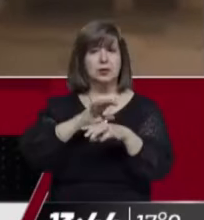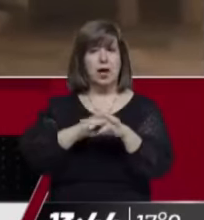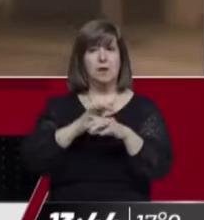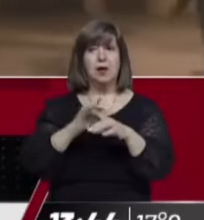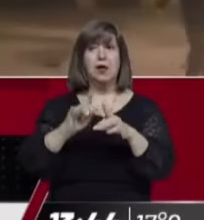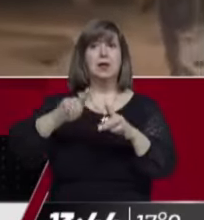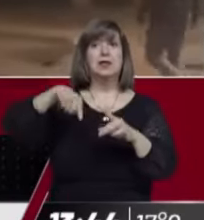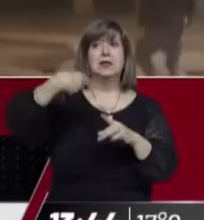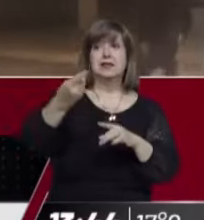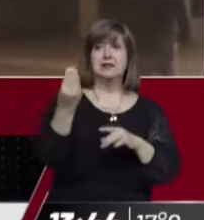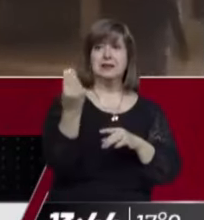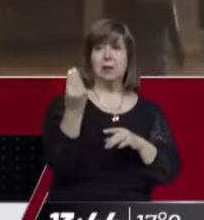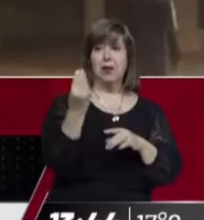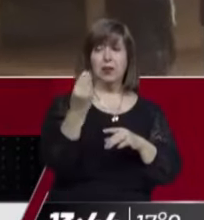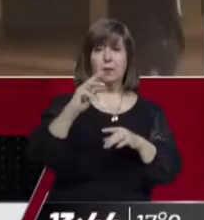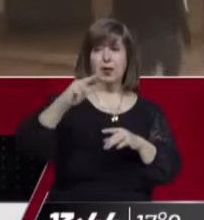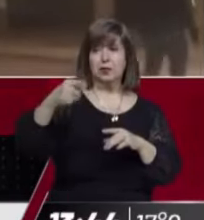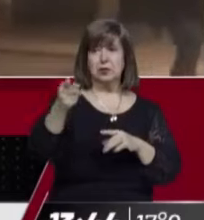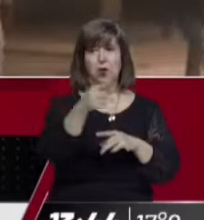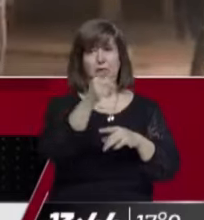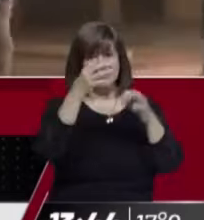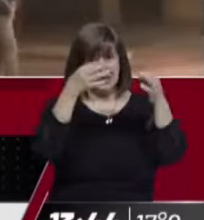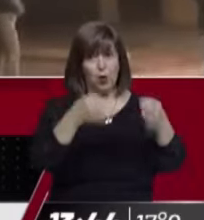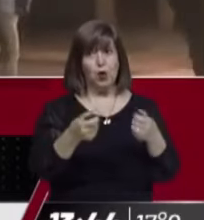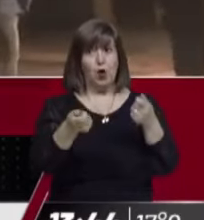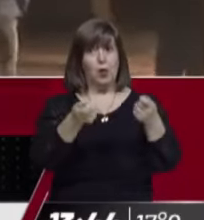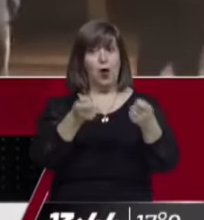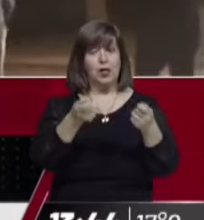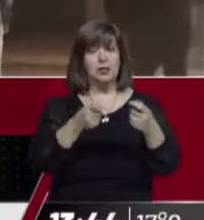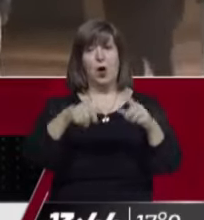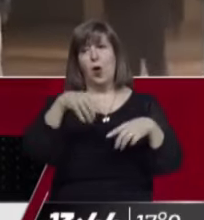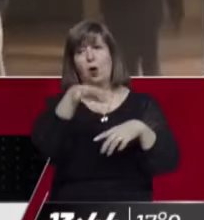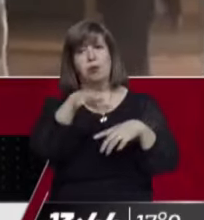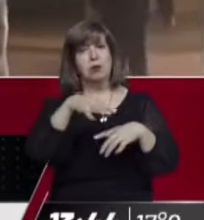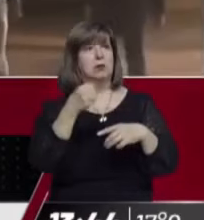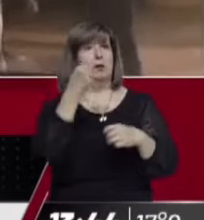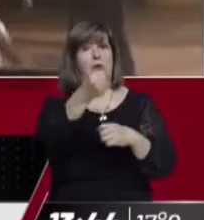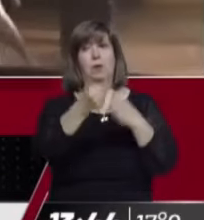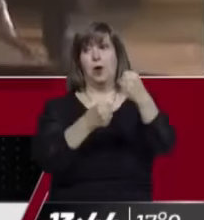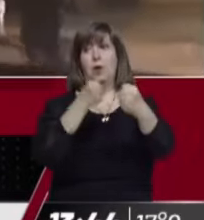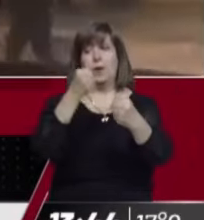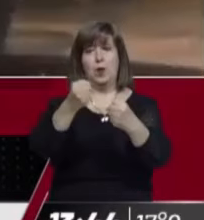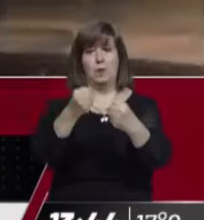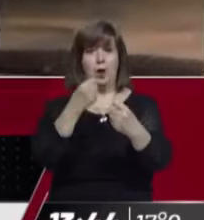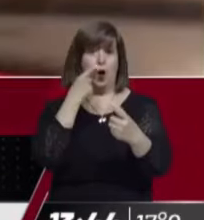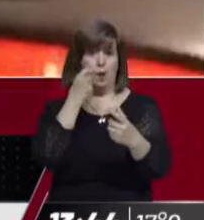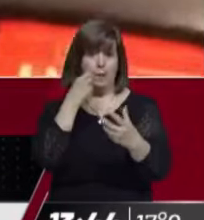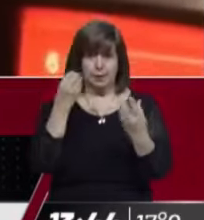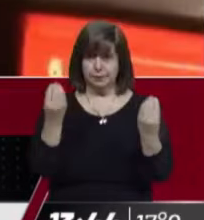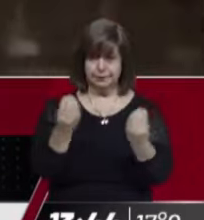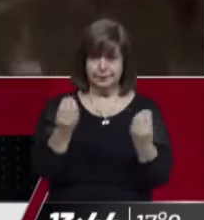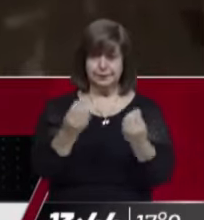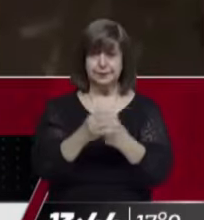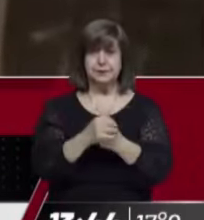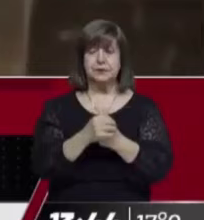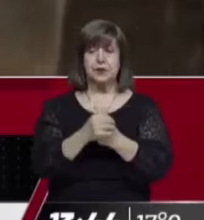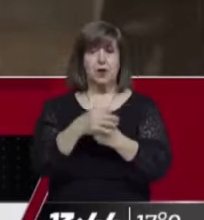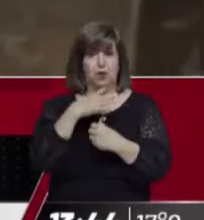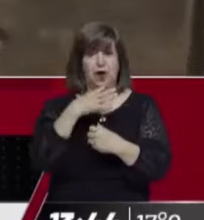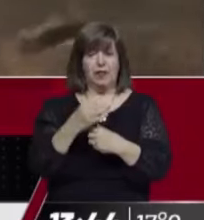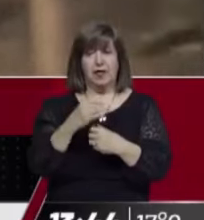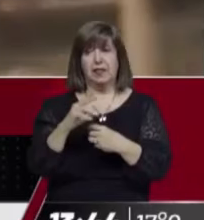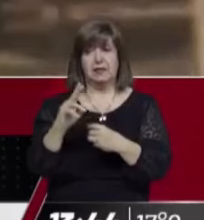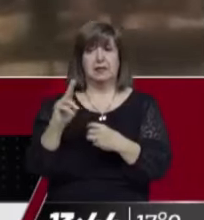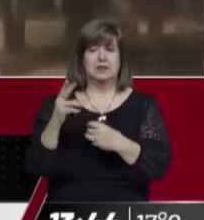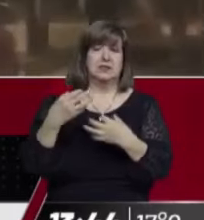viene sale y golpea otra persona más no la mató porque no sé tuvo un Dios aparte porque dicho tremendo